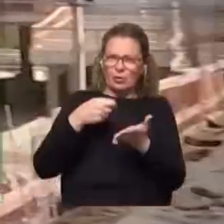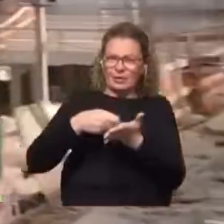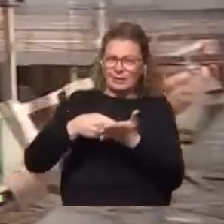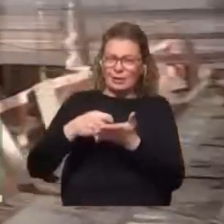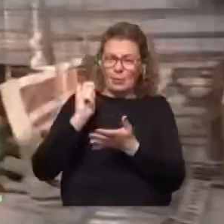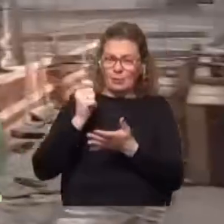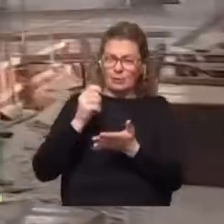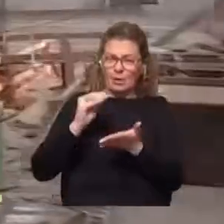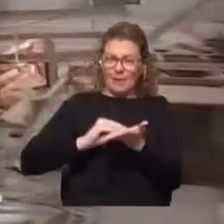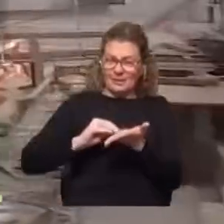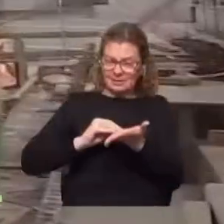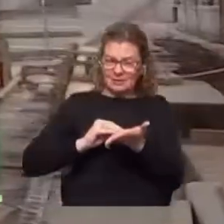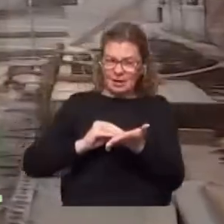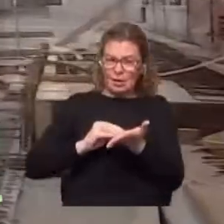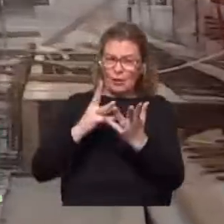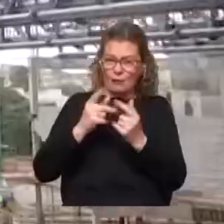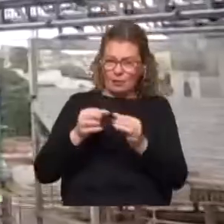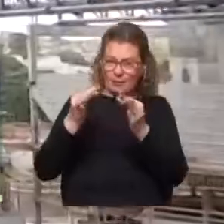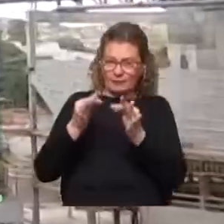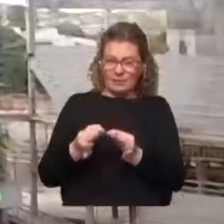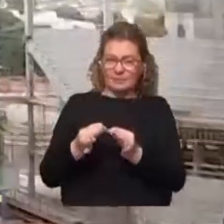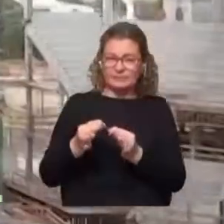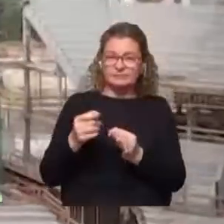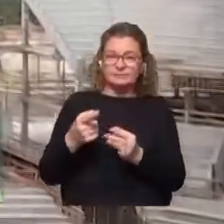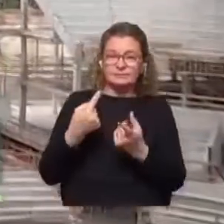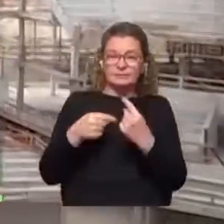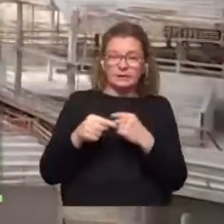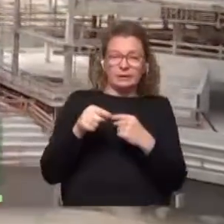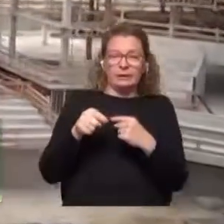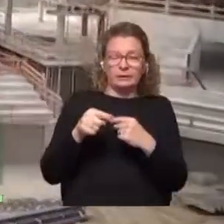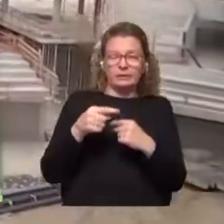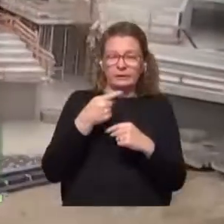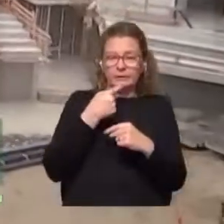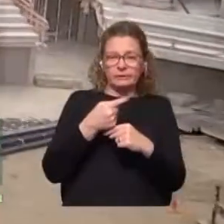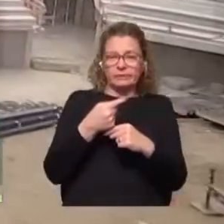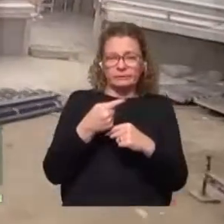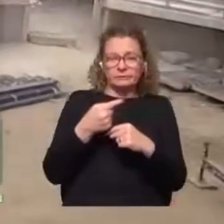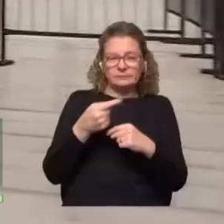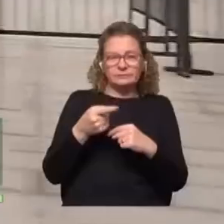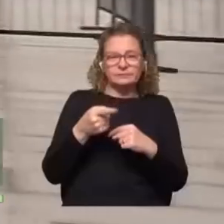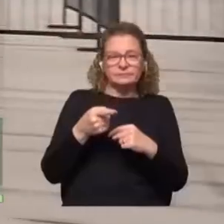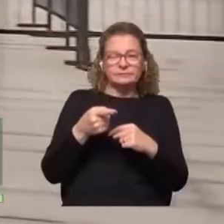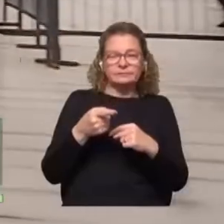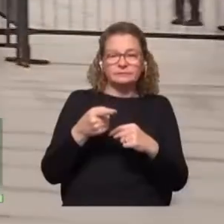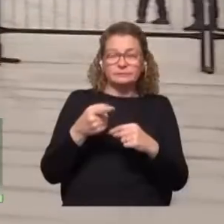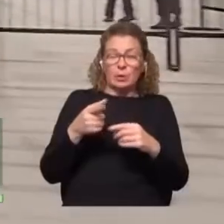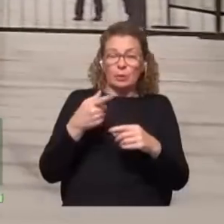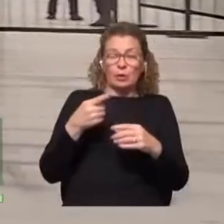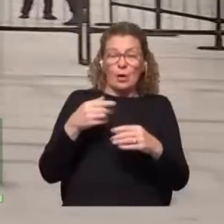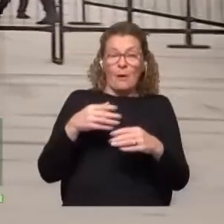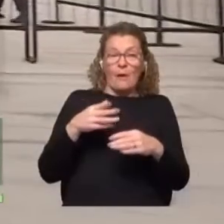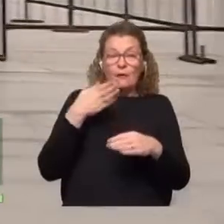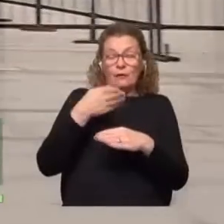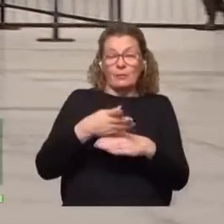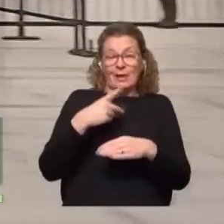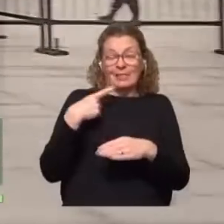sea realmente administrados de la forma correcta ha sido por lo tanto nosotros lo que decimos es que cuando asumimos el directorio